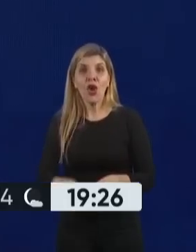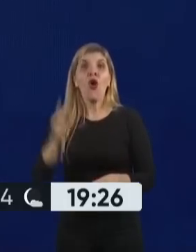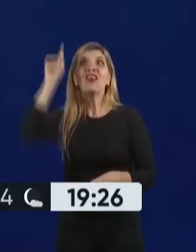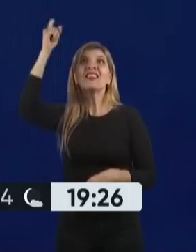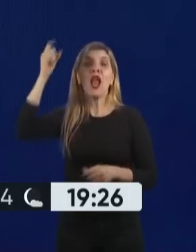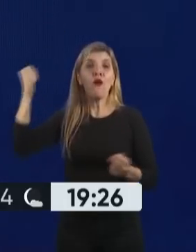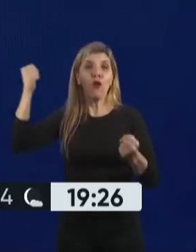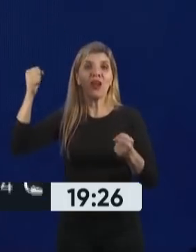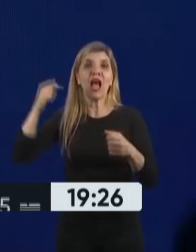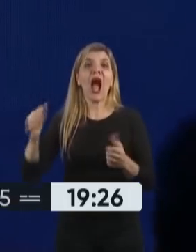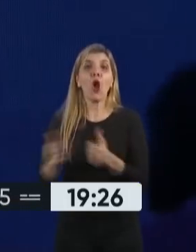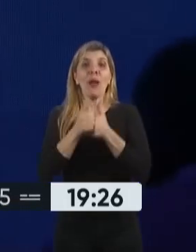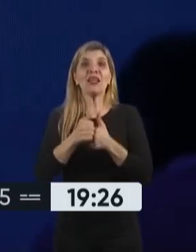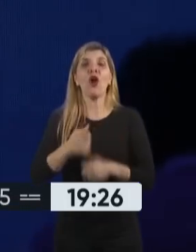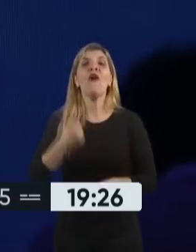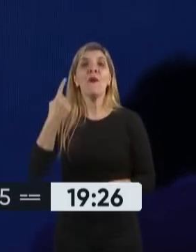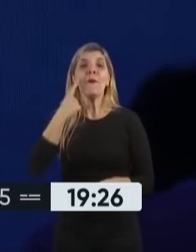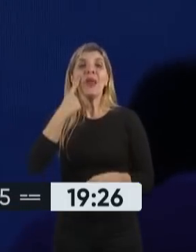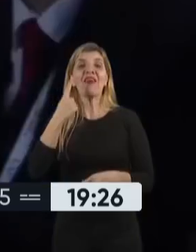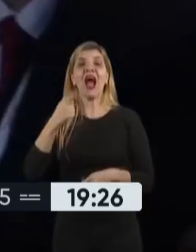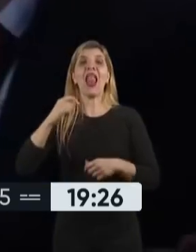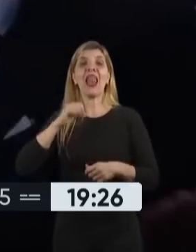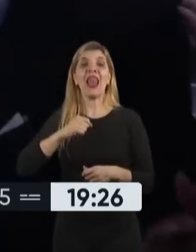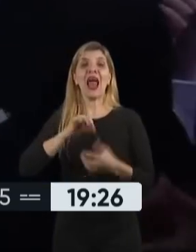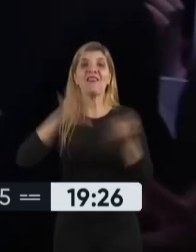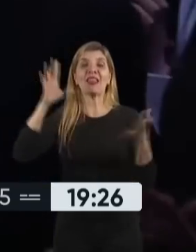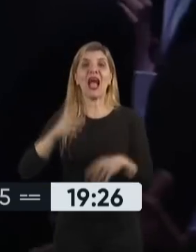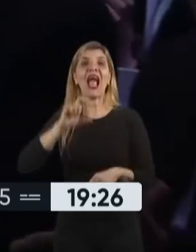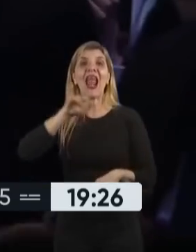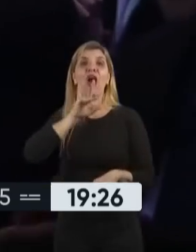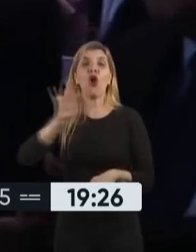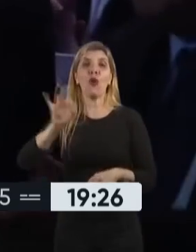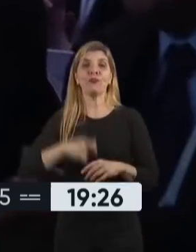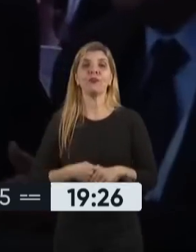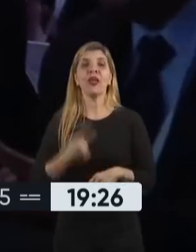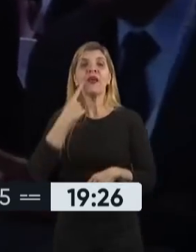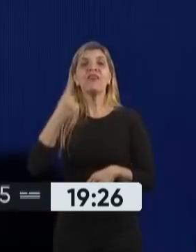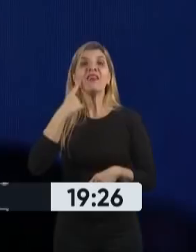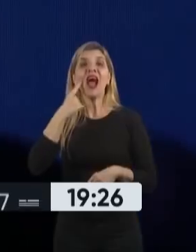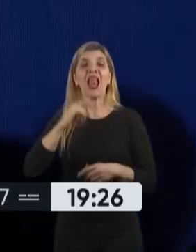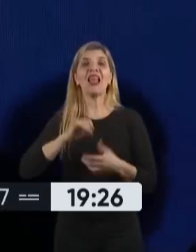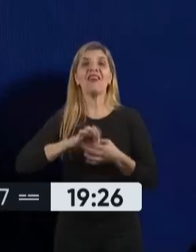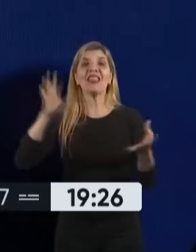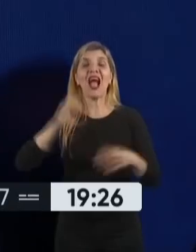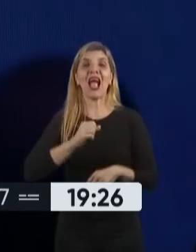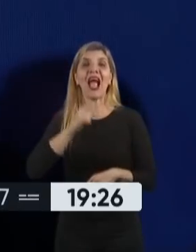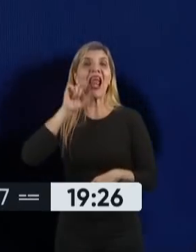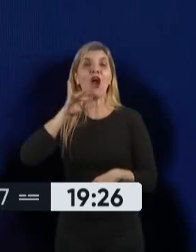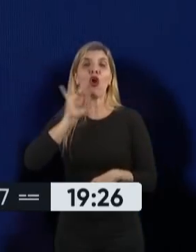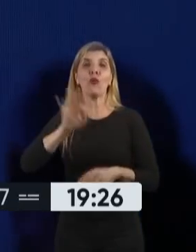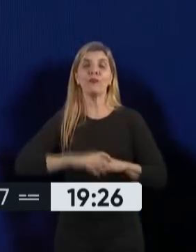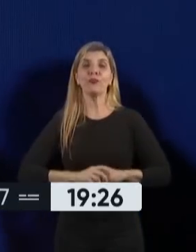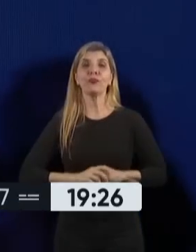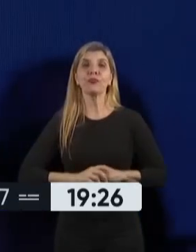cielo nos acompañe. ¡Viva la libertad, carajo! ¡Viva la libertad, carajo! ¡Viva la libertad,